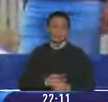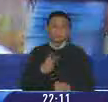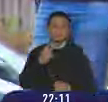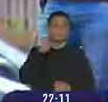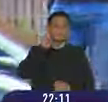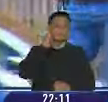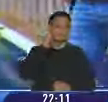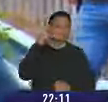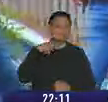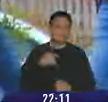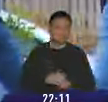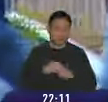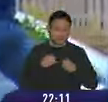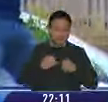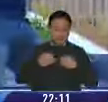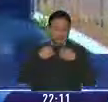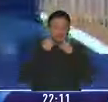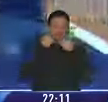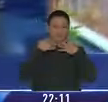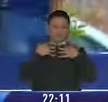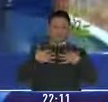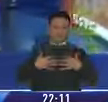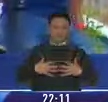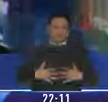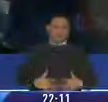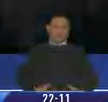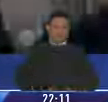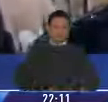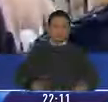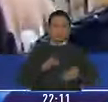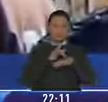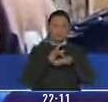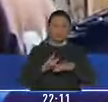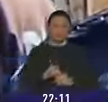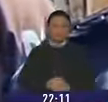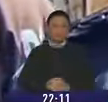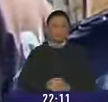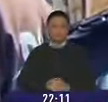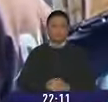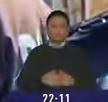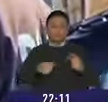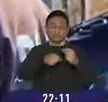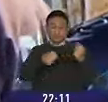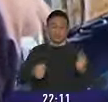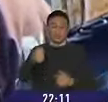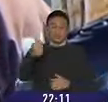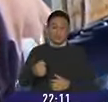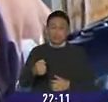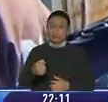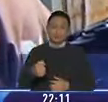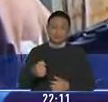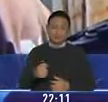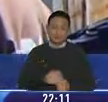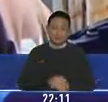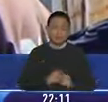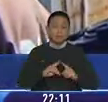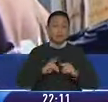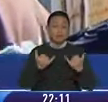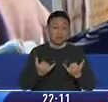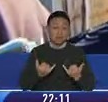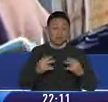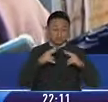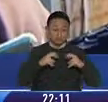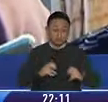están ensangrentadas, la barriga, están con los pantaloncitos abajo. No se encontró el arma y lo que estamos nosotros realizando